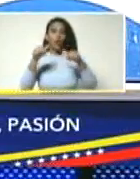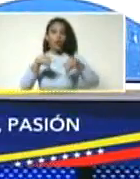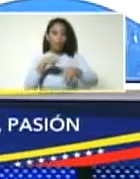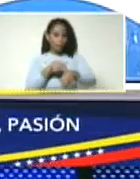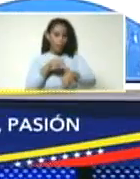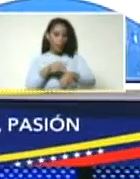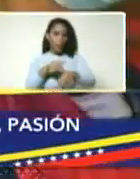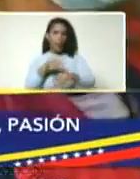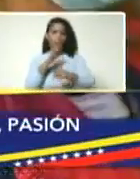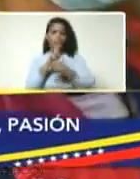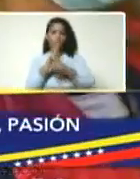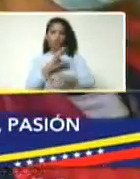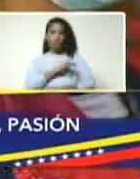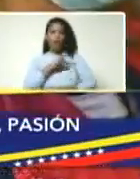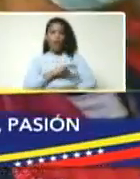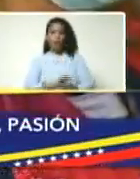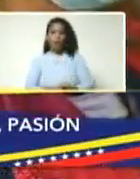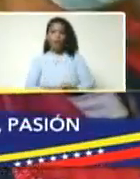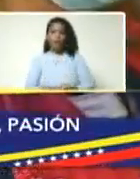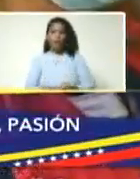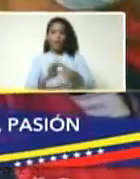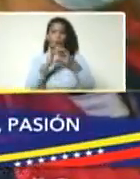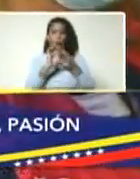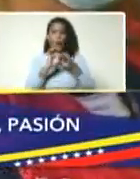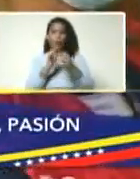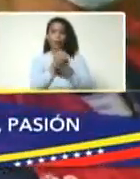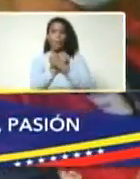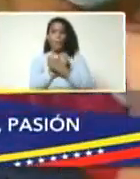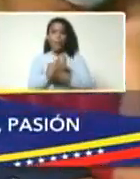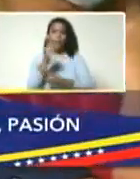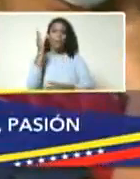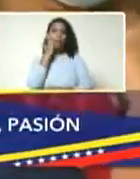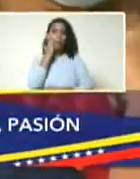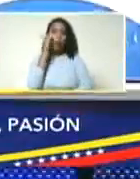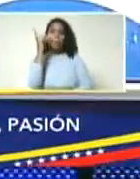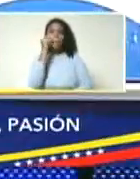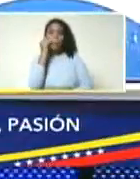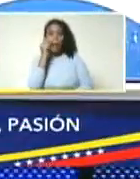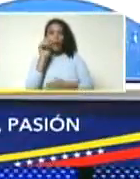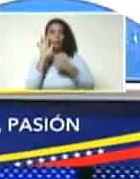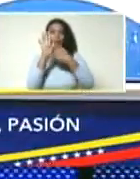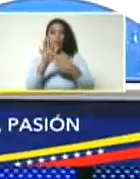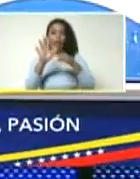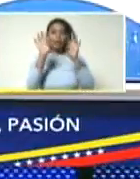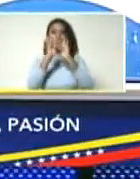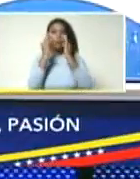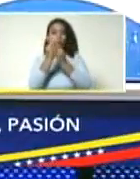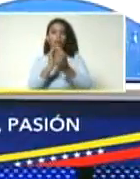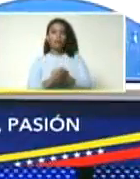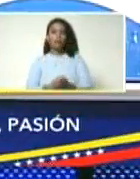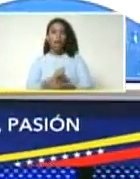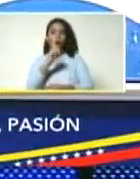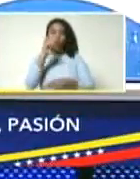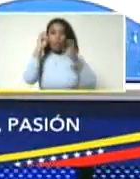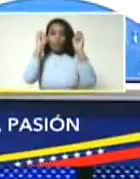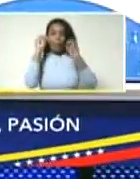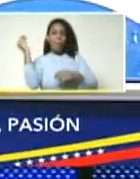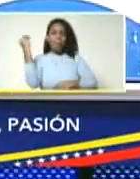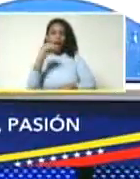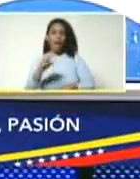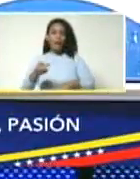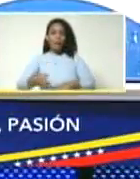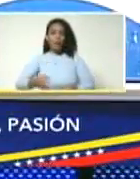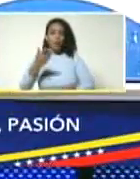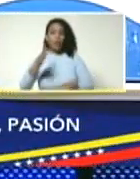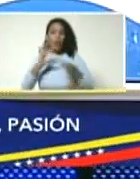época de redes sociales. Y unir a madres, padres, representantes, familia, es uno de los elementos más